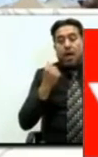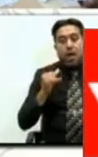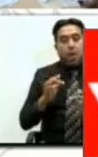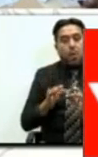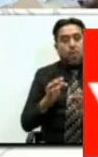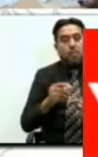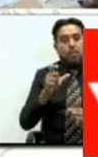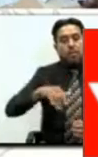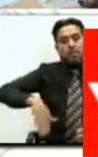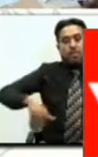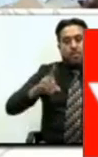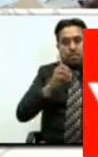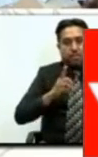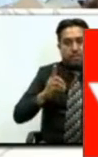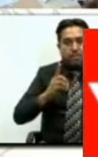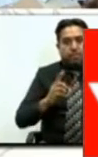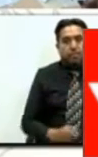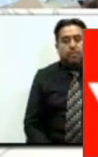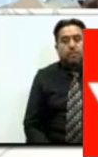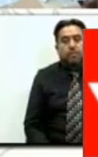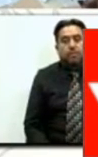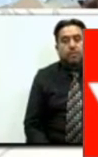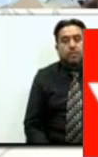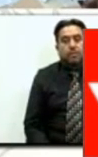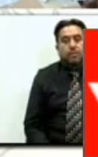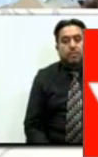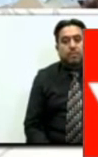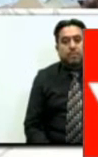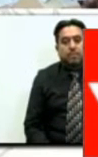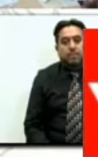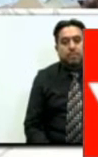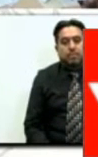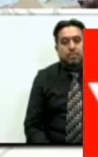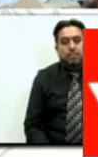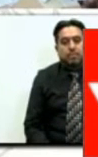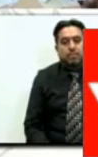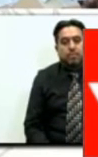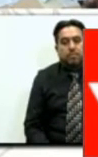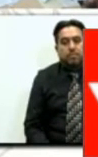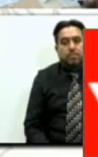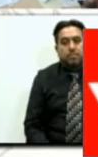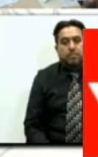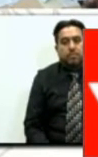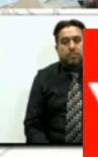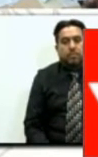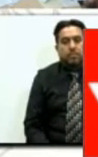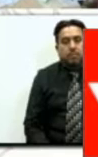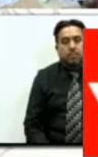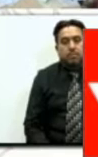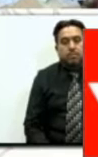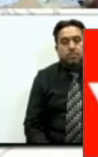principios el domingo pasado y por supuesto que no pueden invocarse causas excepcionales